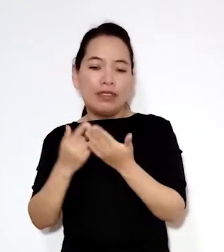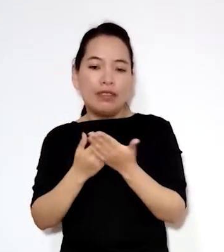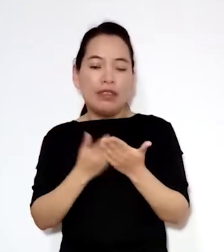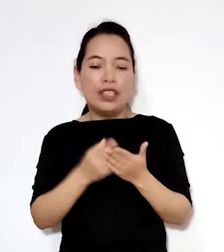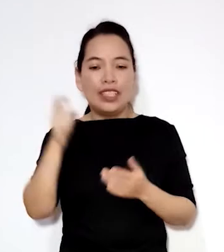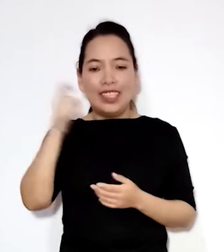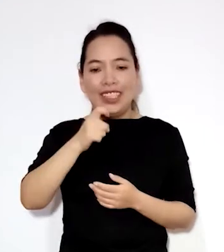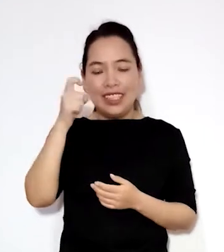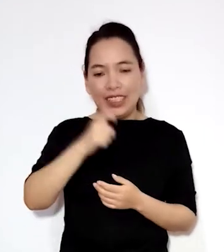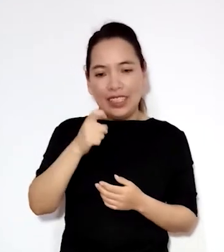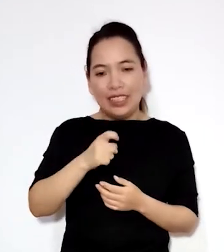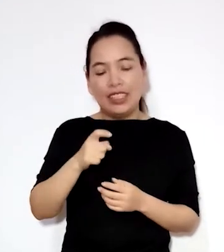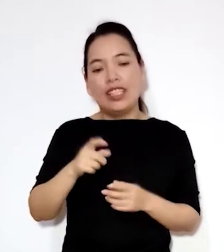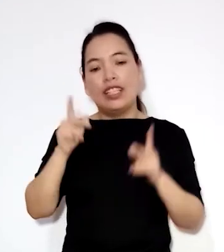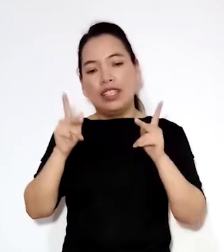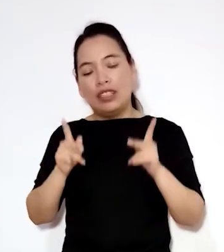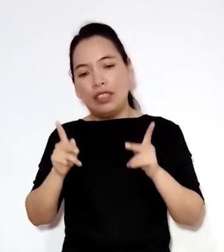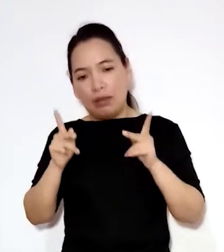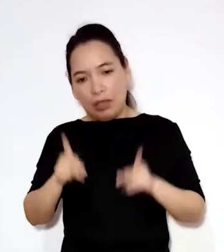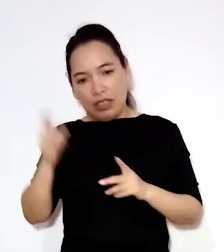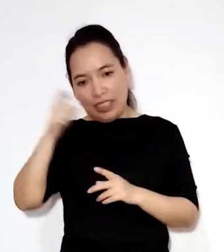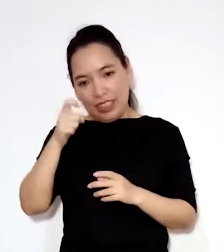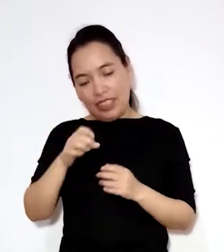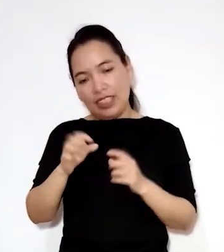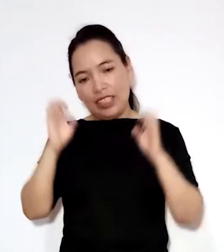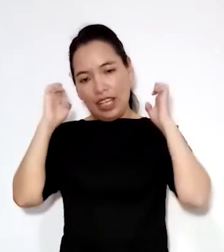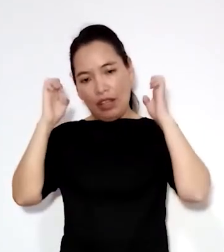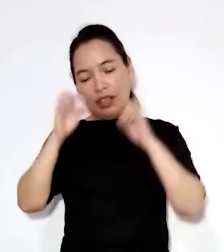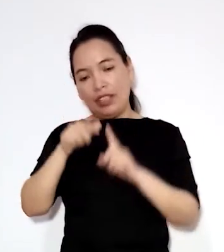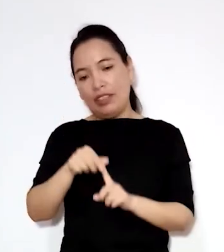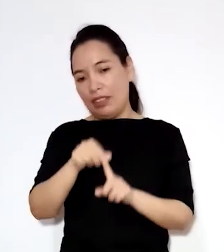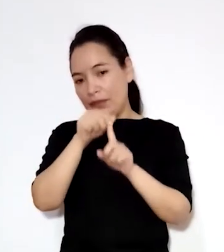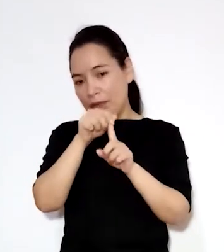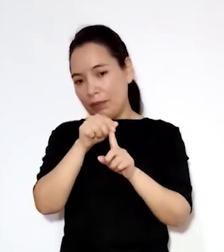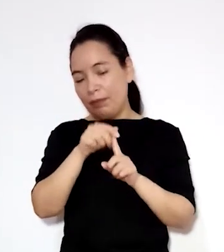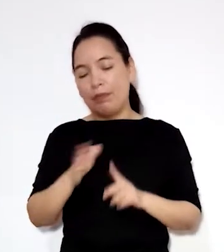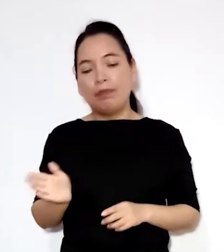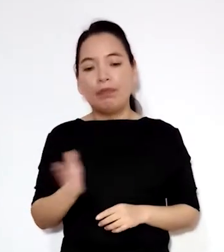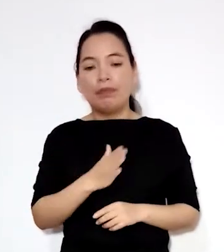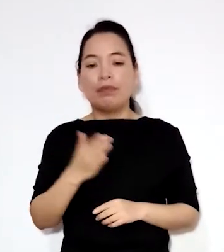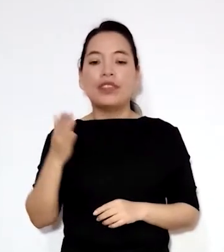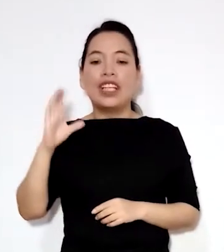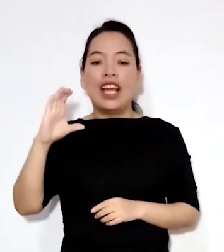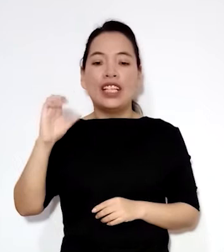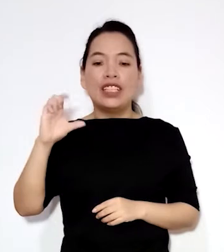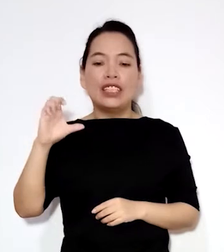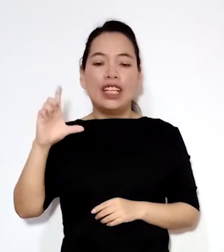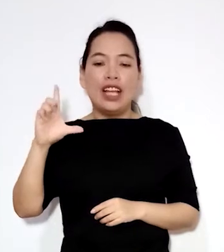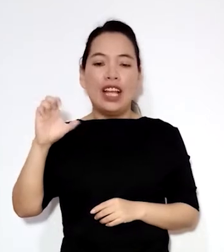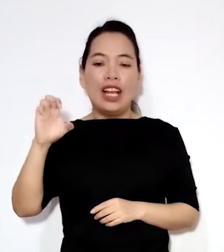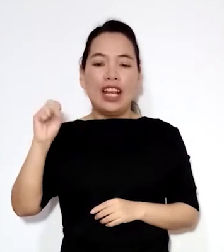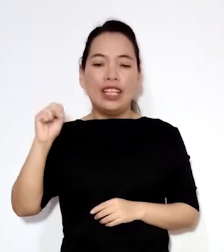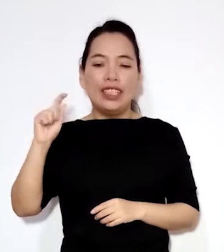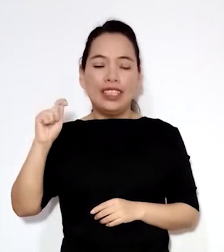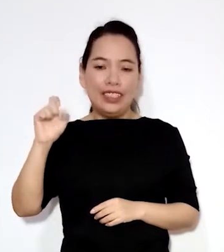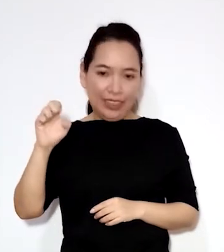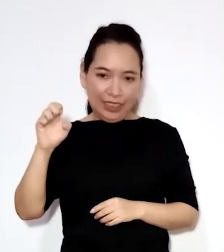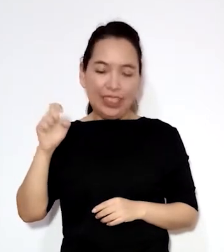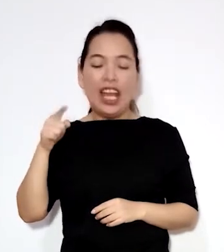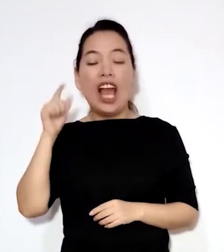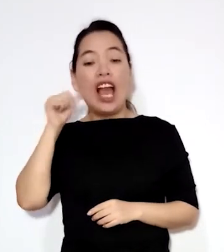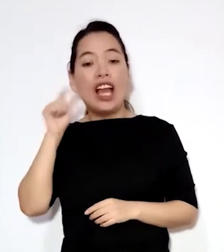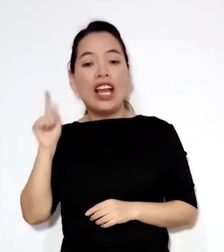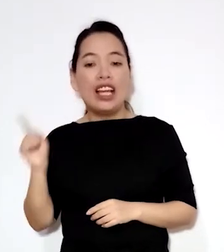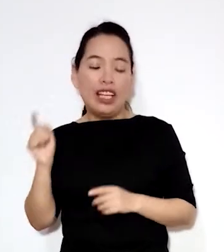José Alfredo Espinosa Rabanal, de la Secretaría Ejecutiva de la Red Intergubernamental Iberoamericana de Cooperación para la Educación